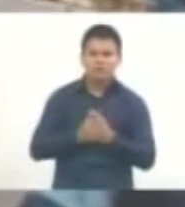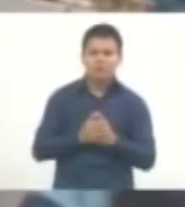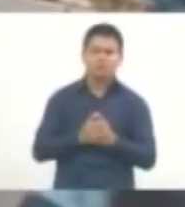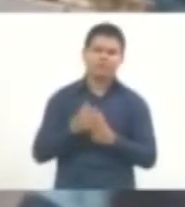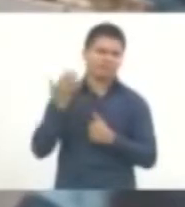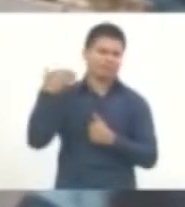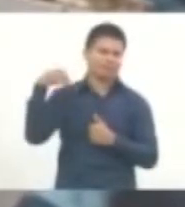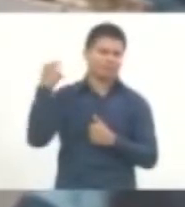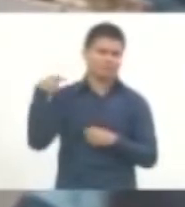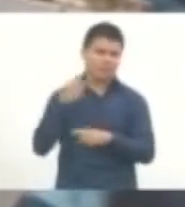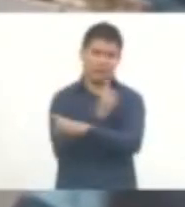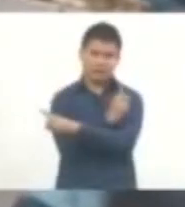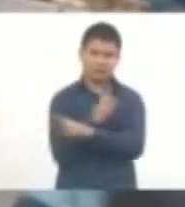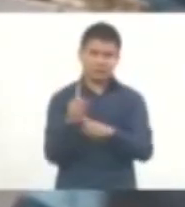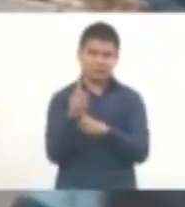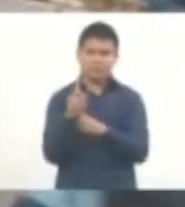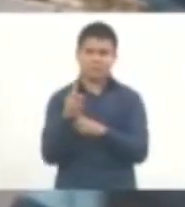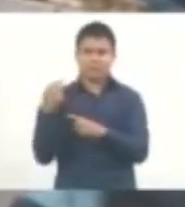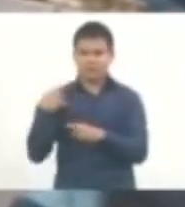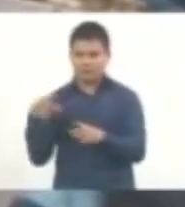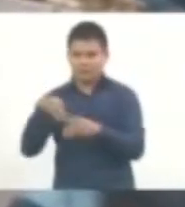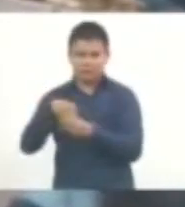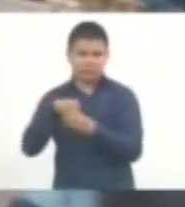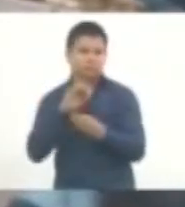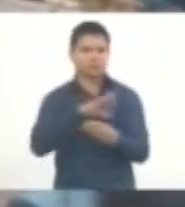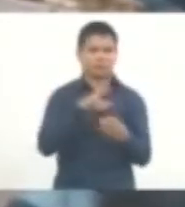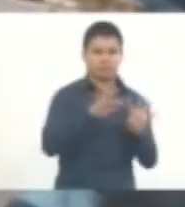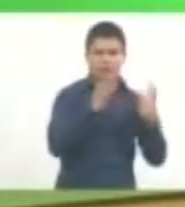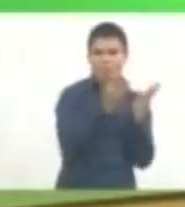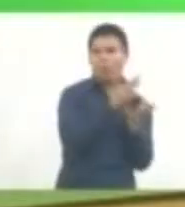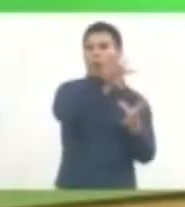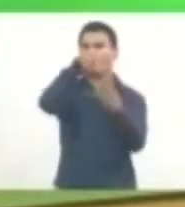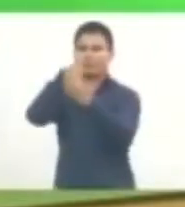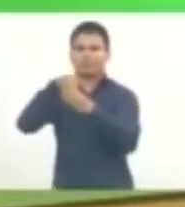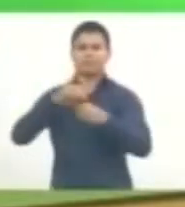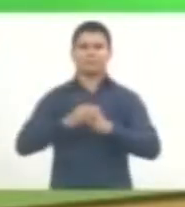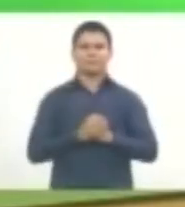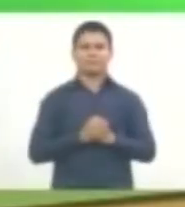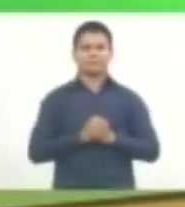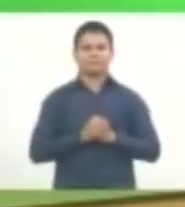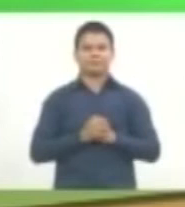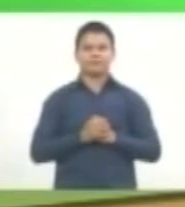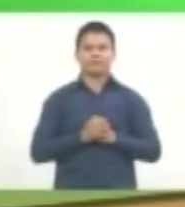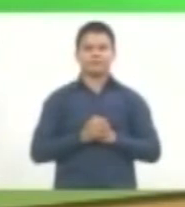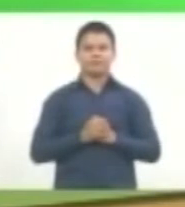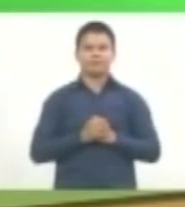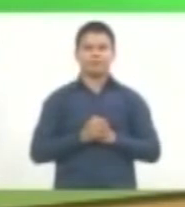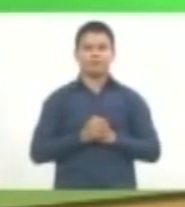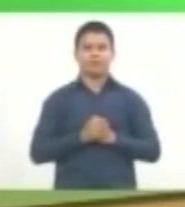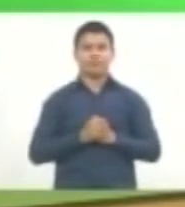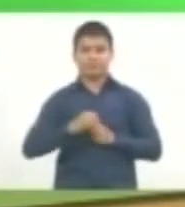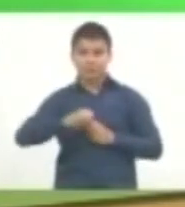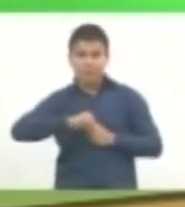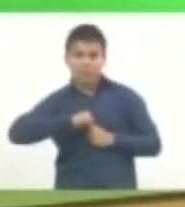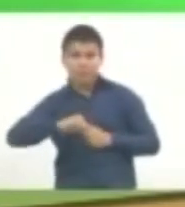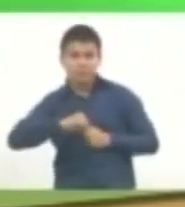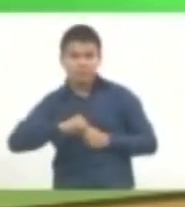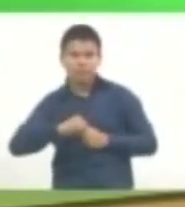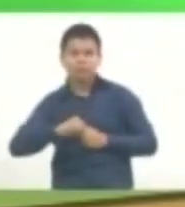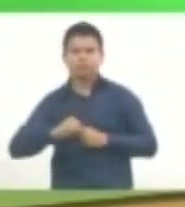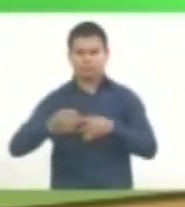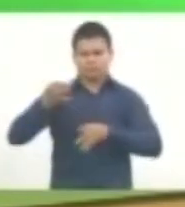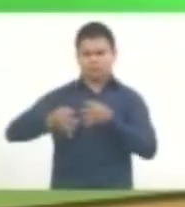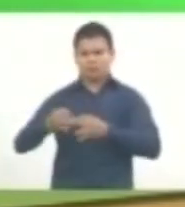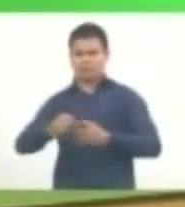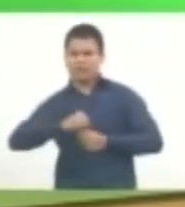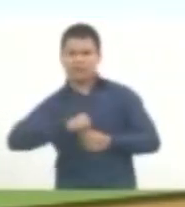la penitenciaría de Palmira y el otro a la Picaleña. Y el defensor de los derechos humanos en el Atlántico, David Flores, cuestionó